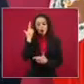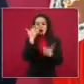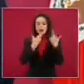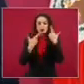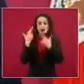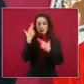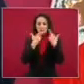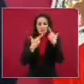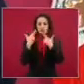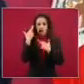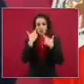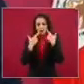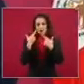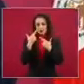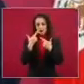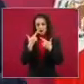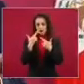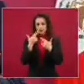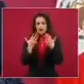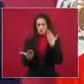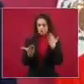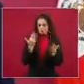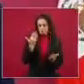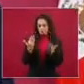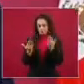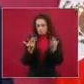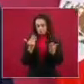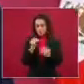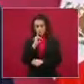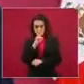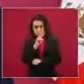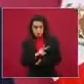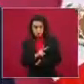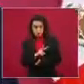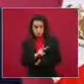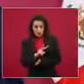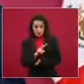y verificar si es cierto o no.